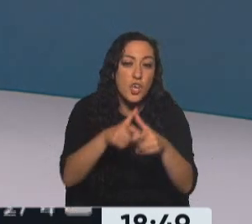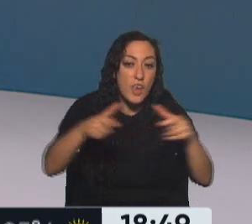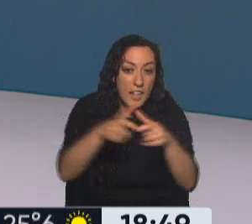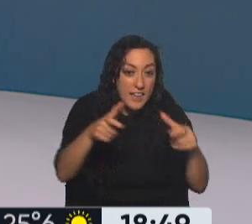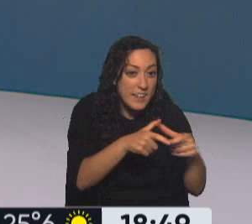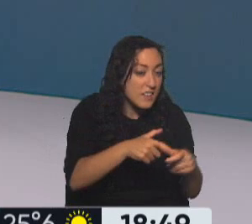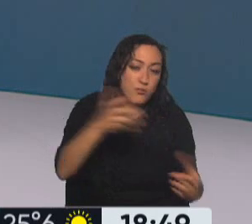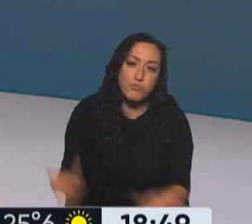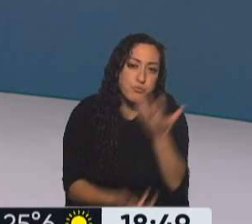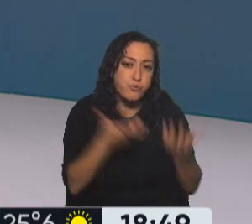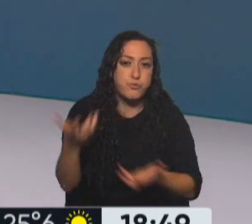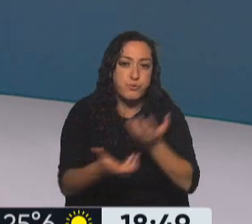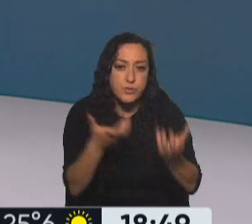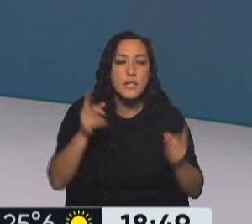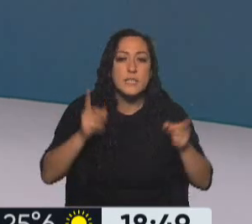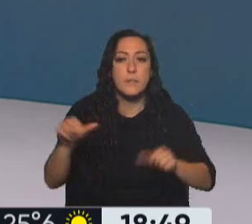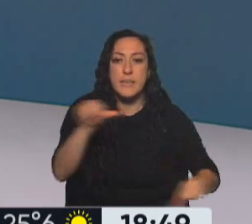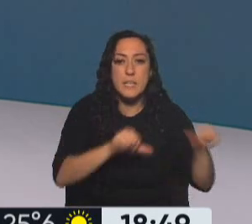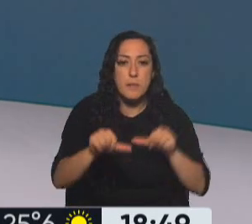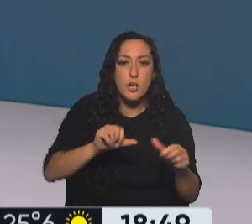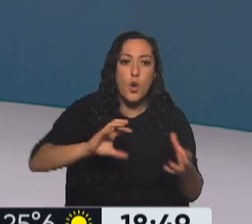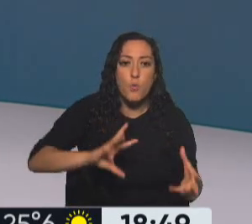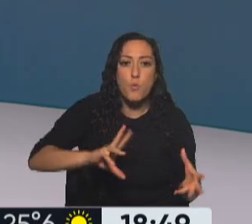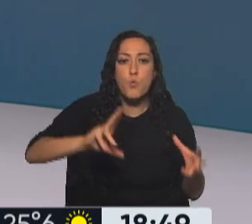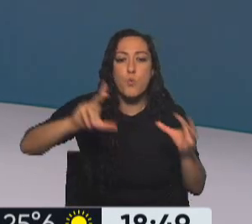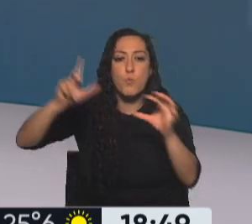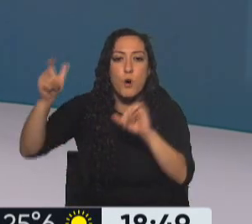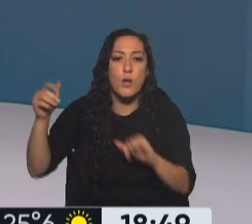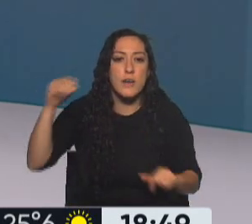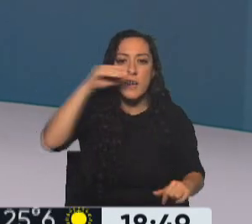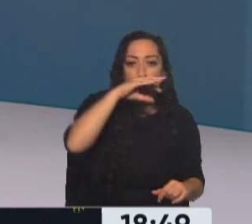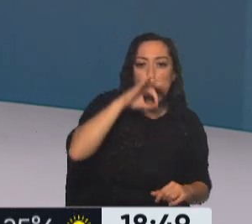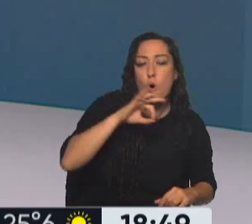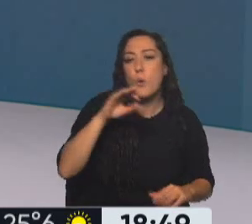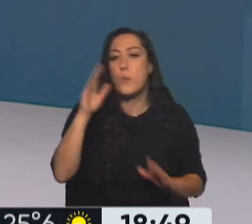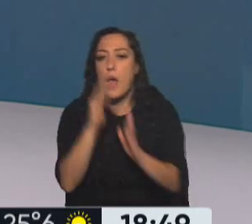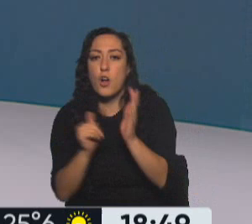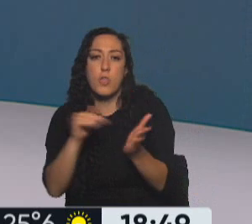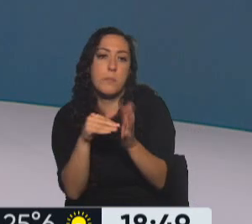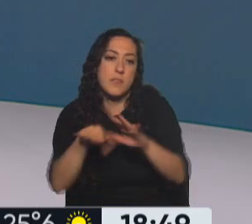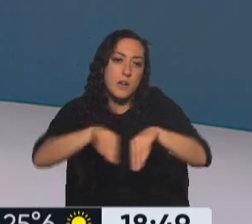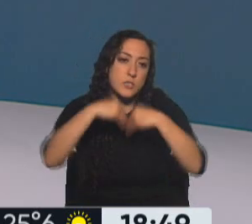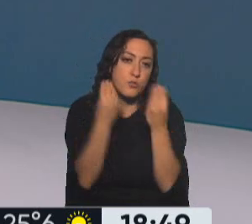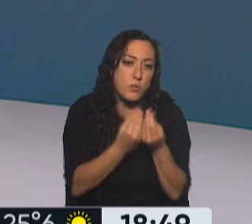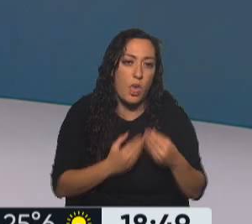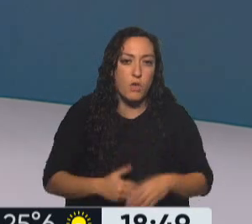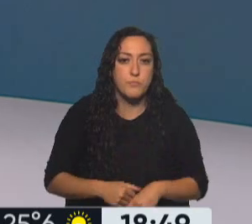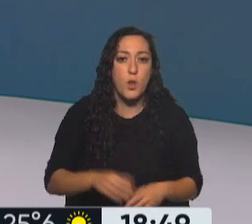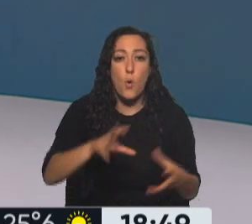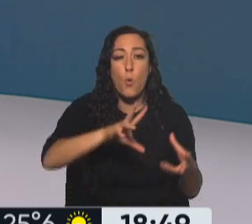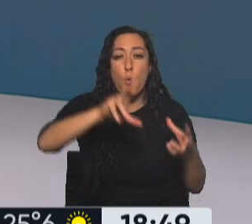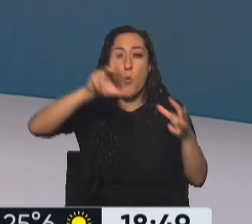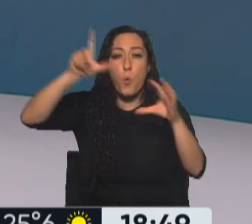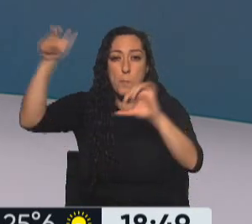estos papeles se les agregan químicos para que el humo sea negro o blanco según el resultado. Bueno, allí el humo o